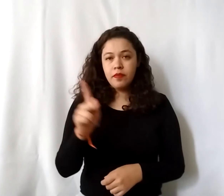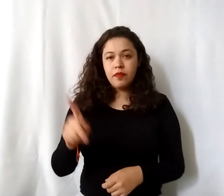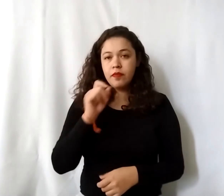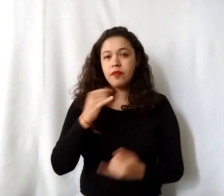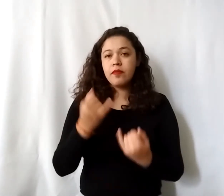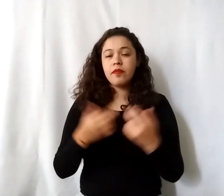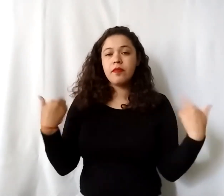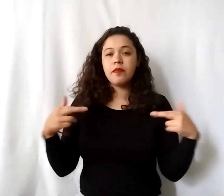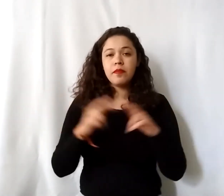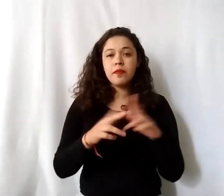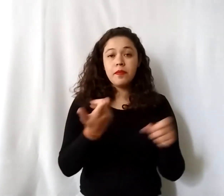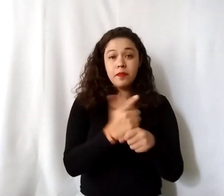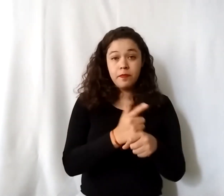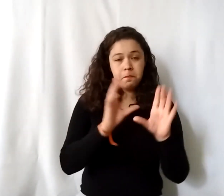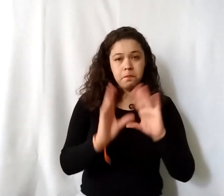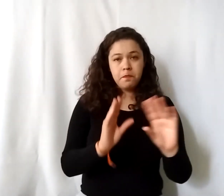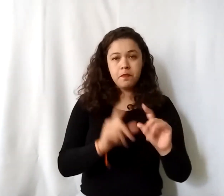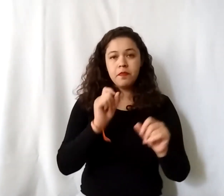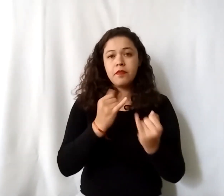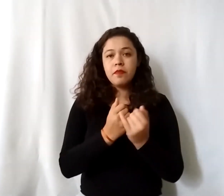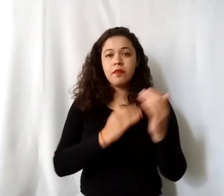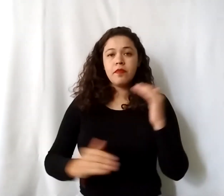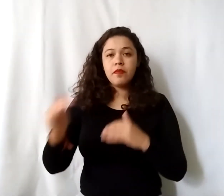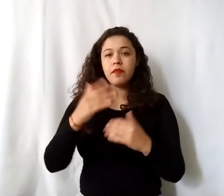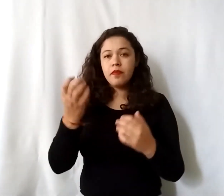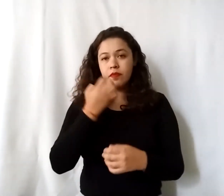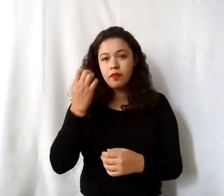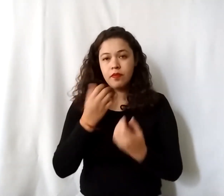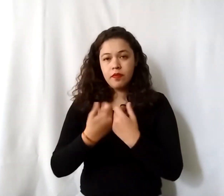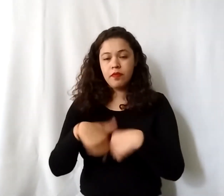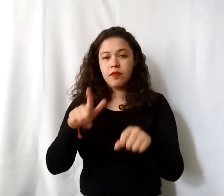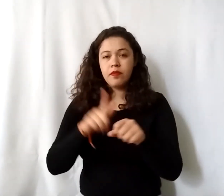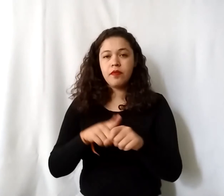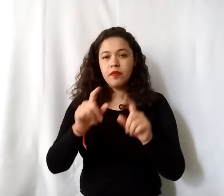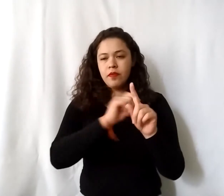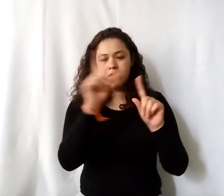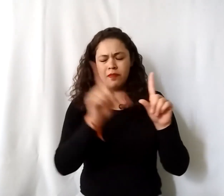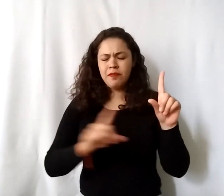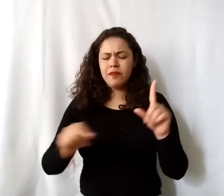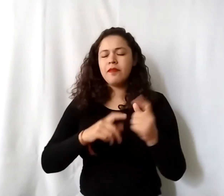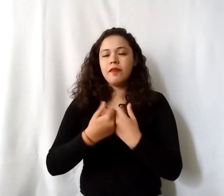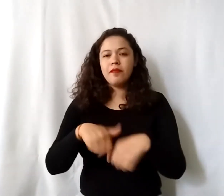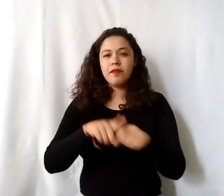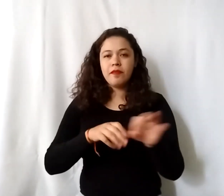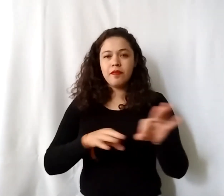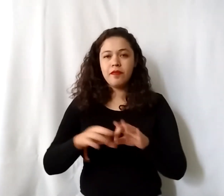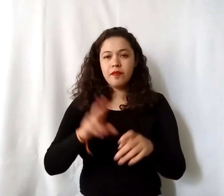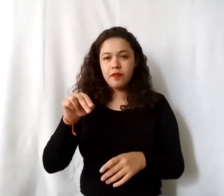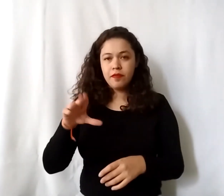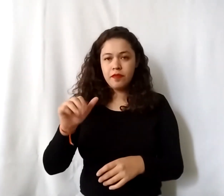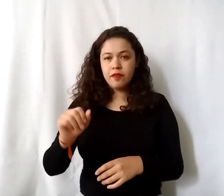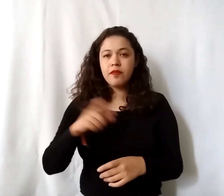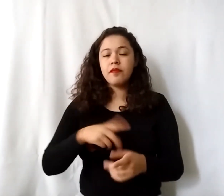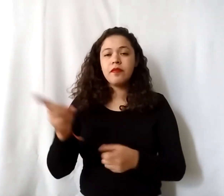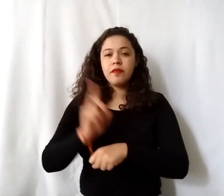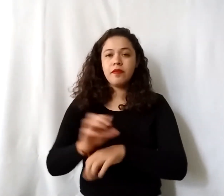nivel licenciatura y posgrado en la Escuela Nacional de Trabajo Social de la UNAM. En el marco del Día Nacional del Trabajador Social,